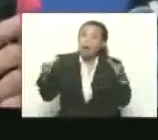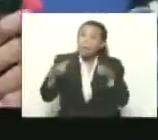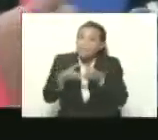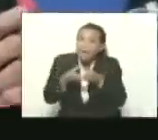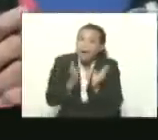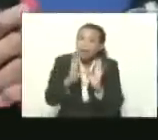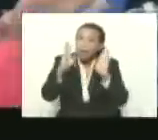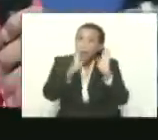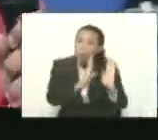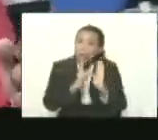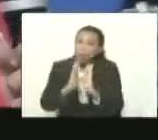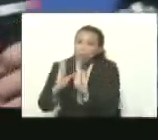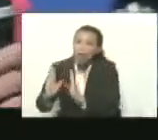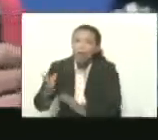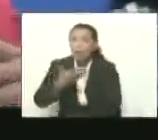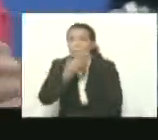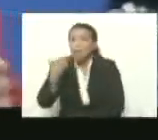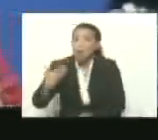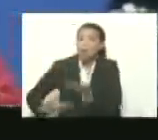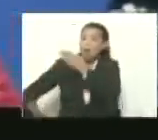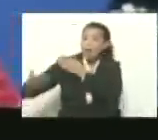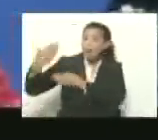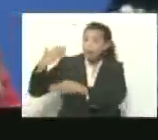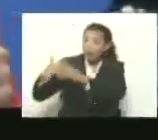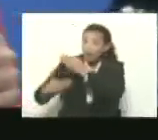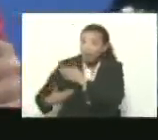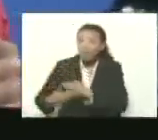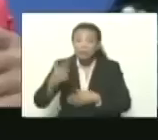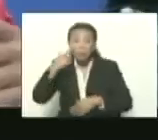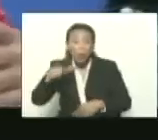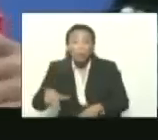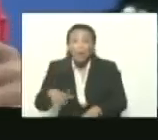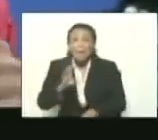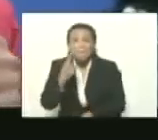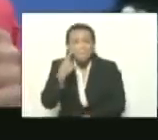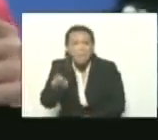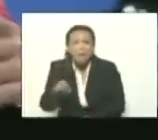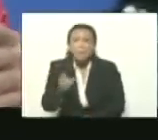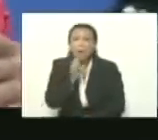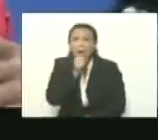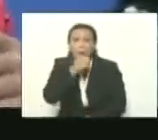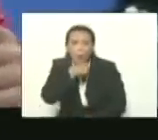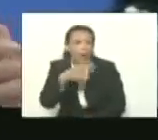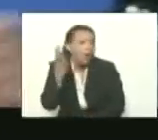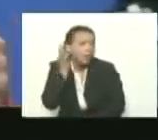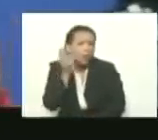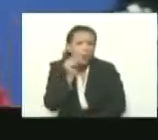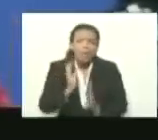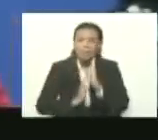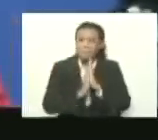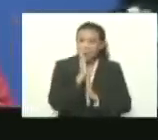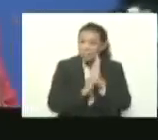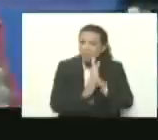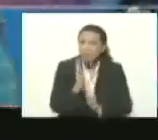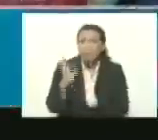de calle, los jefes de comunidad, los jefes de VC. Nosotros lo que vemos es un mar de abuelos y abuelas, de juventud, de emprendedores, de jóvenes. Es decir, es el barrio